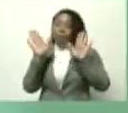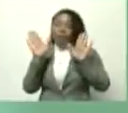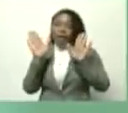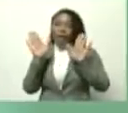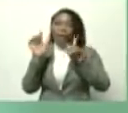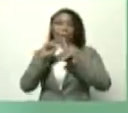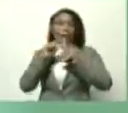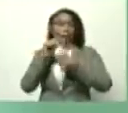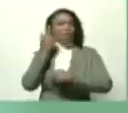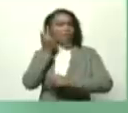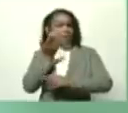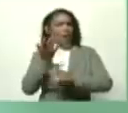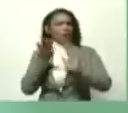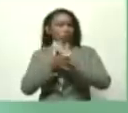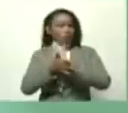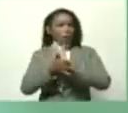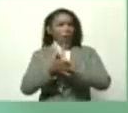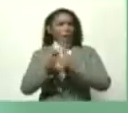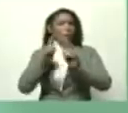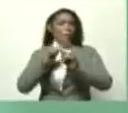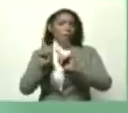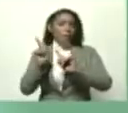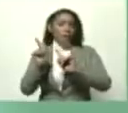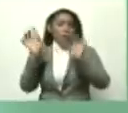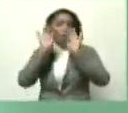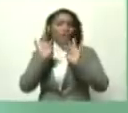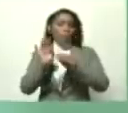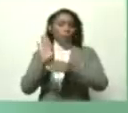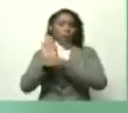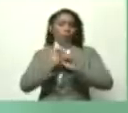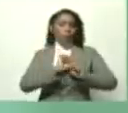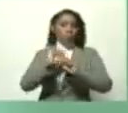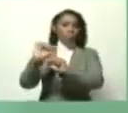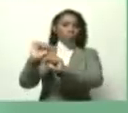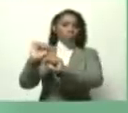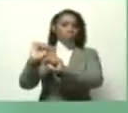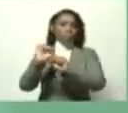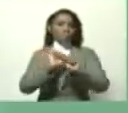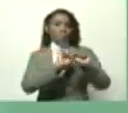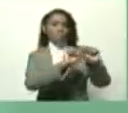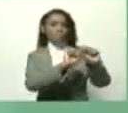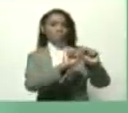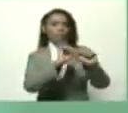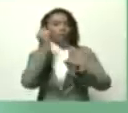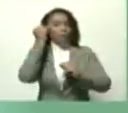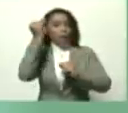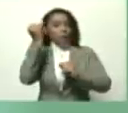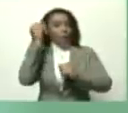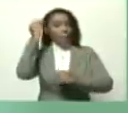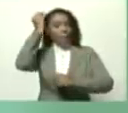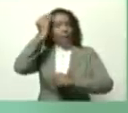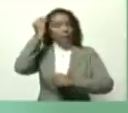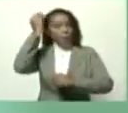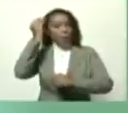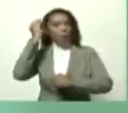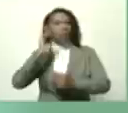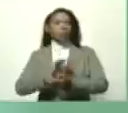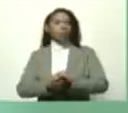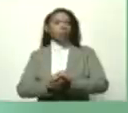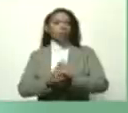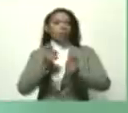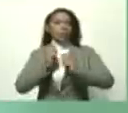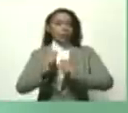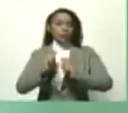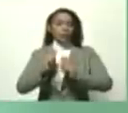muy fea, en el caso de Freud, es un mecanismo de protección de las ideas, del pensamiento y del trato